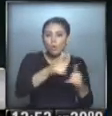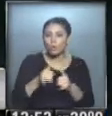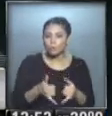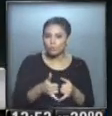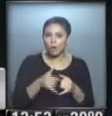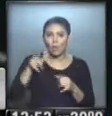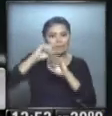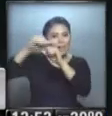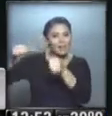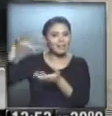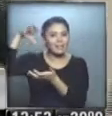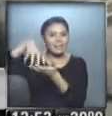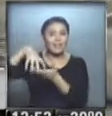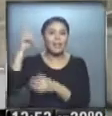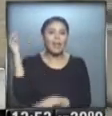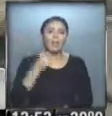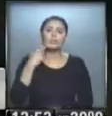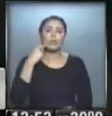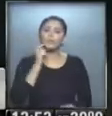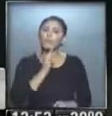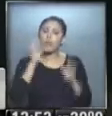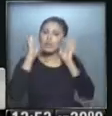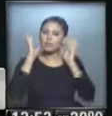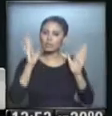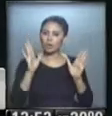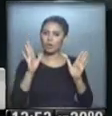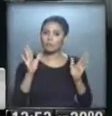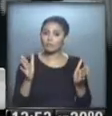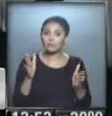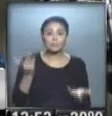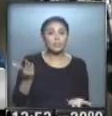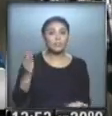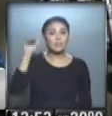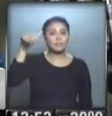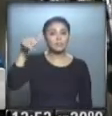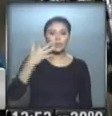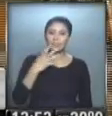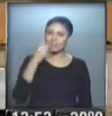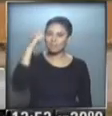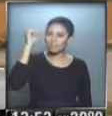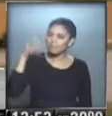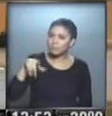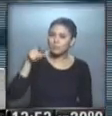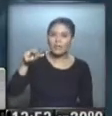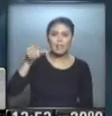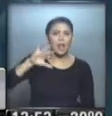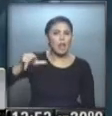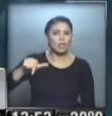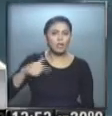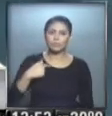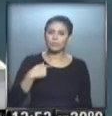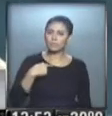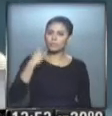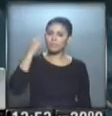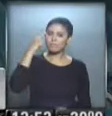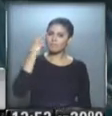el esquí, el instructor nos dijo: presten atención, este chico, desconfíen, es un ladroncito. Me llamó mucho